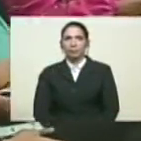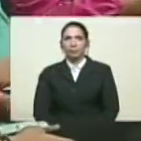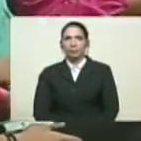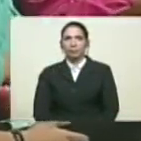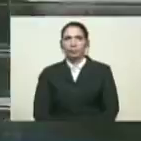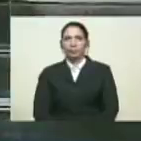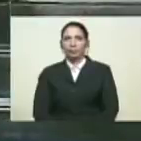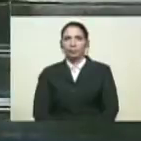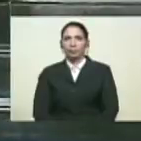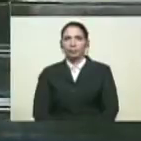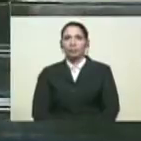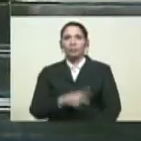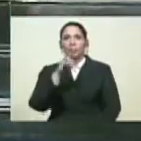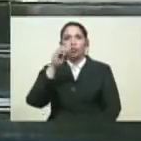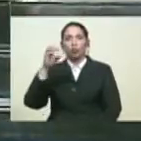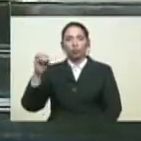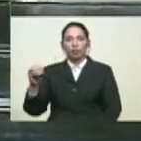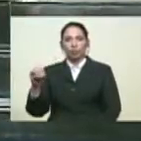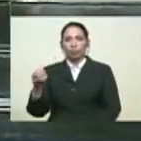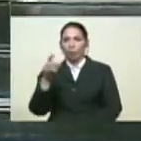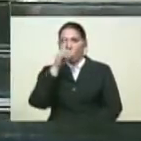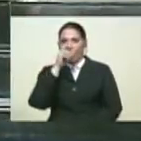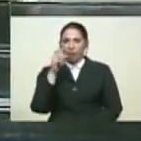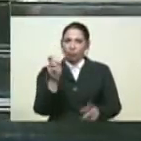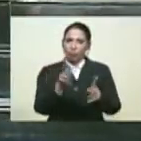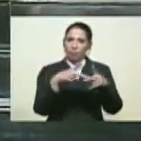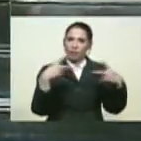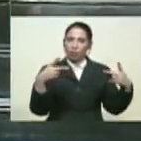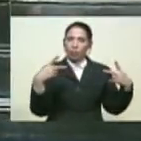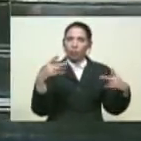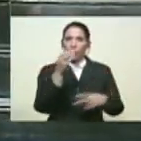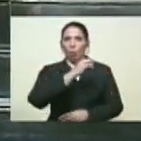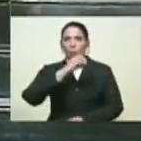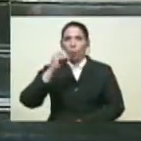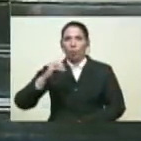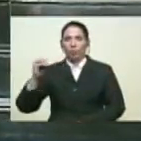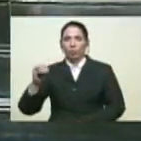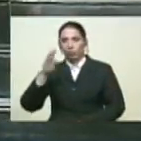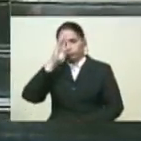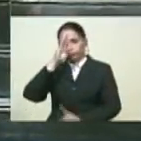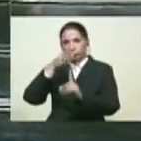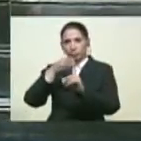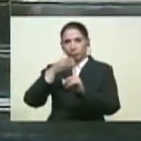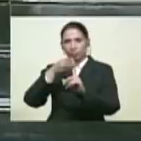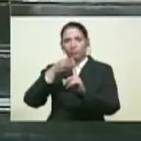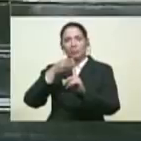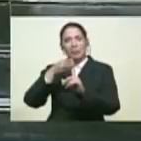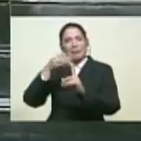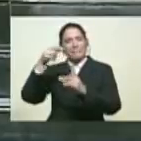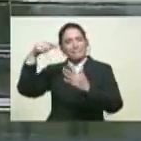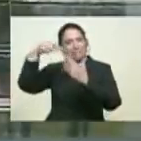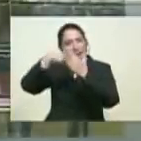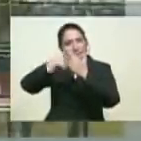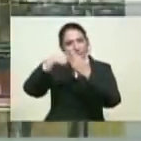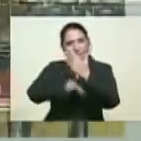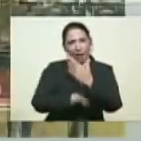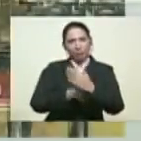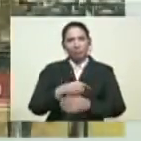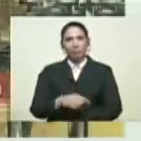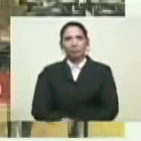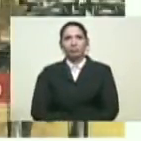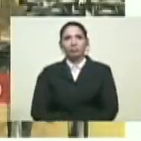El bicentenario del Corredor del Orinoco tiene que ir más allá. Así lo